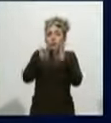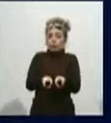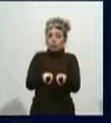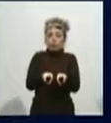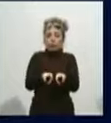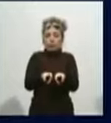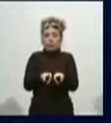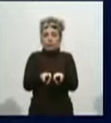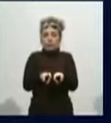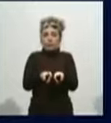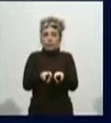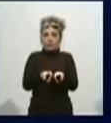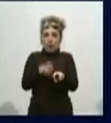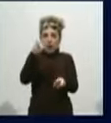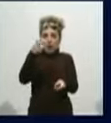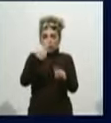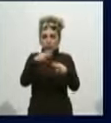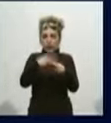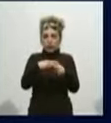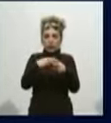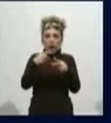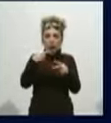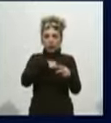sienta él, se sienta ella. Claro, el taxista chino y su flo.